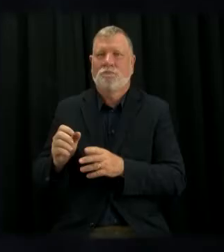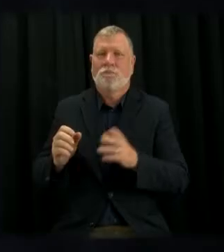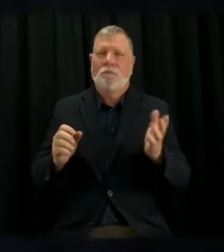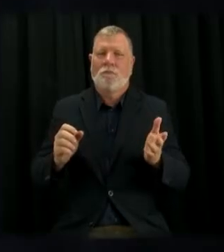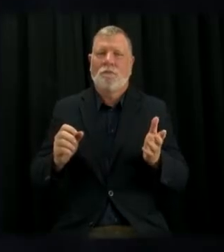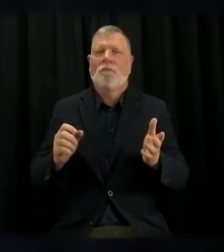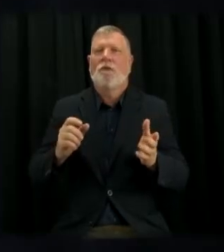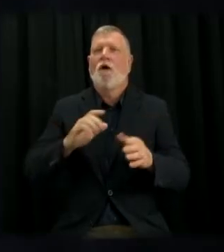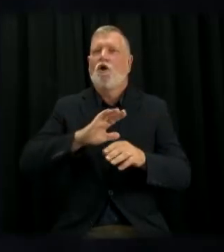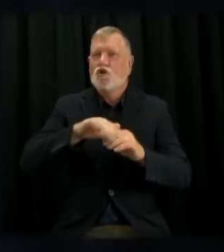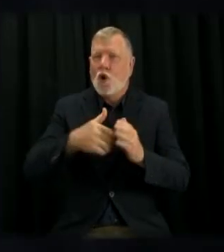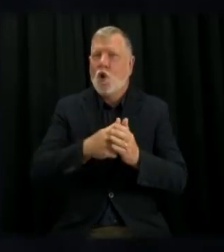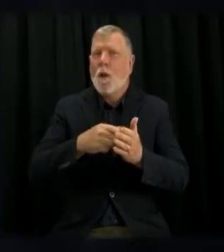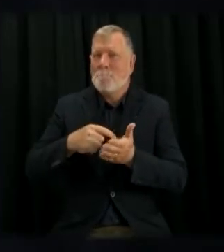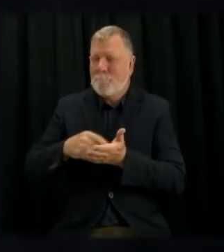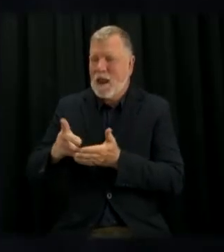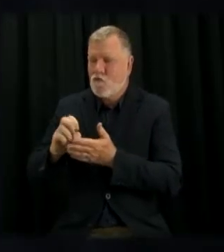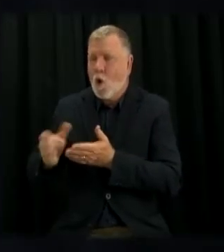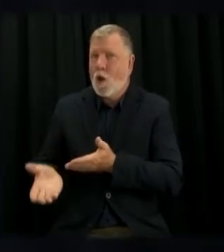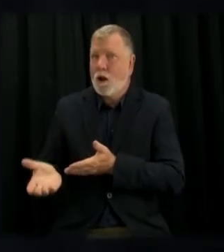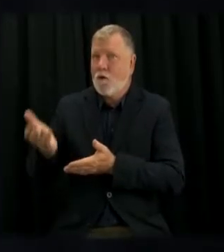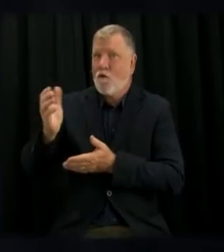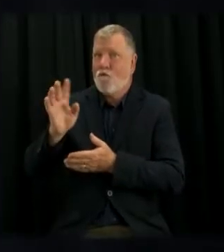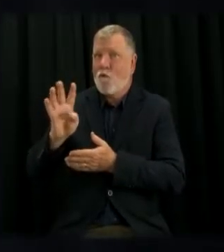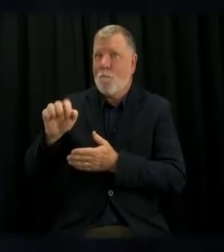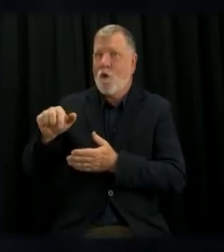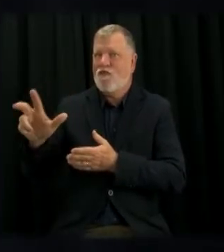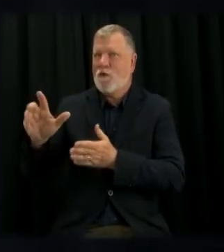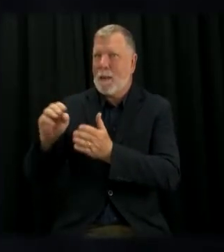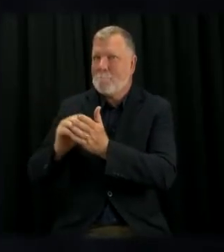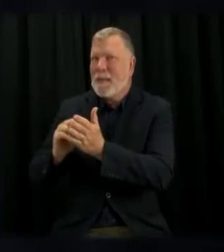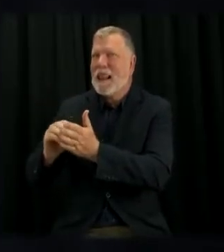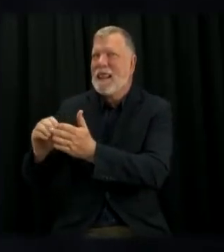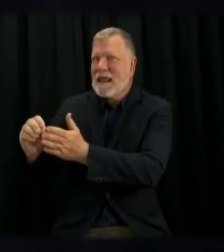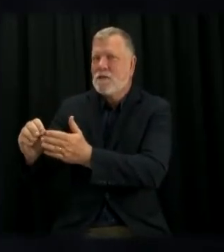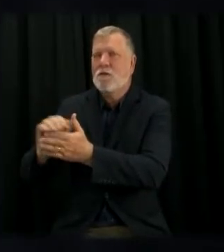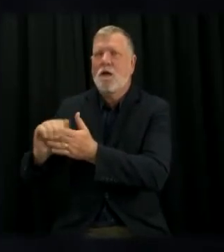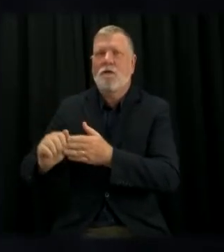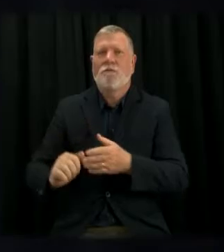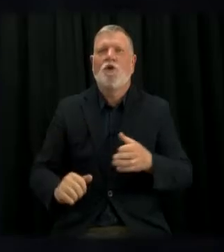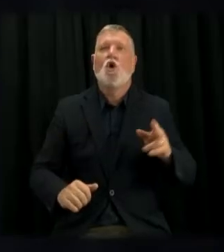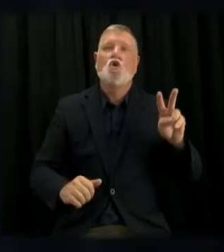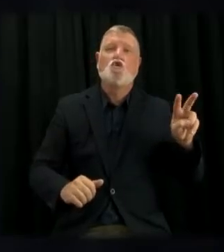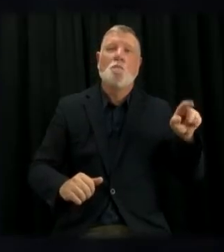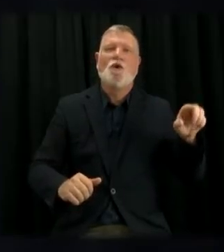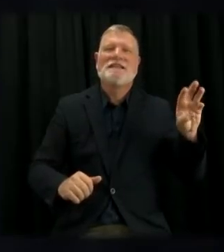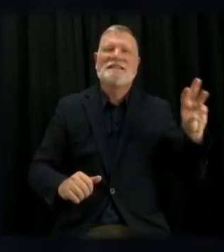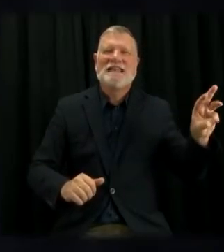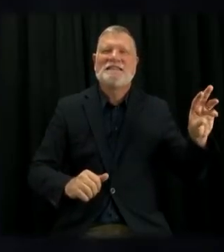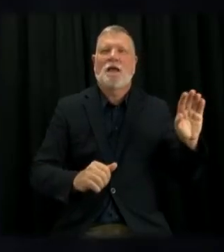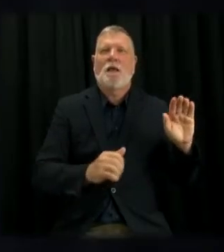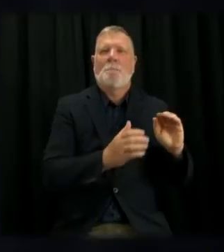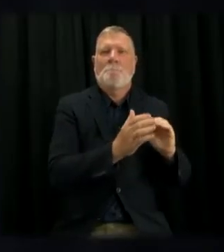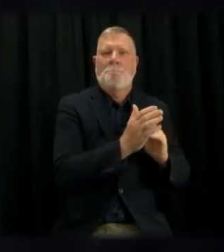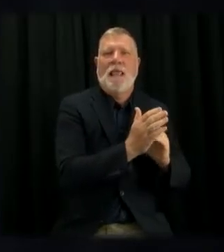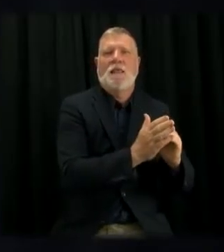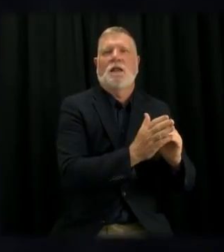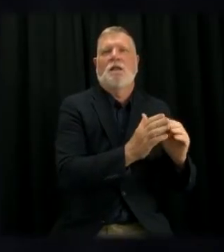puede ser solamente el fondo general. La nómina es 4.300 millones y el de retiro es